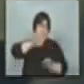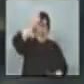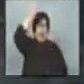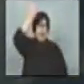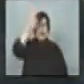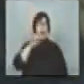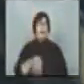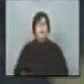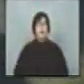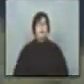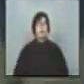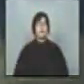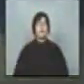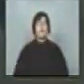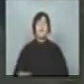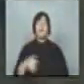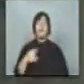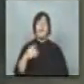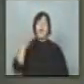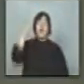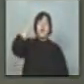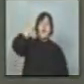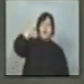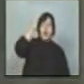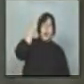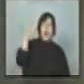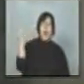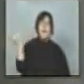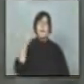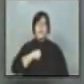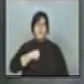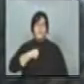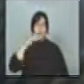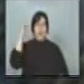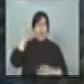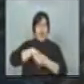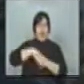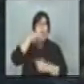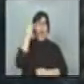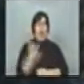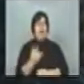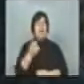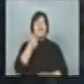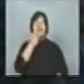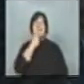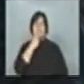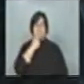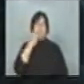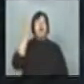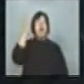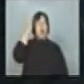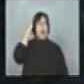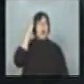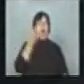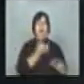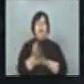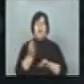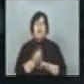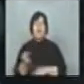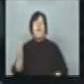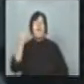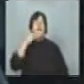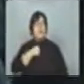La fe se manifiesta en la cultura. Si no llega a la cultura, hay algo que no está andando bien, ¿no? Y la muestra es que a lo largo de la historia